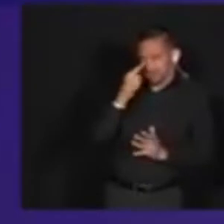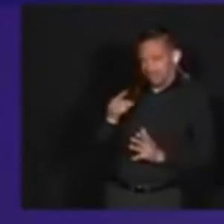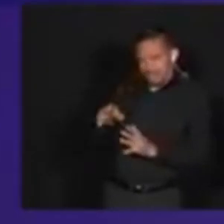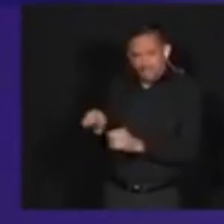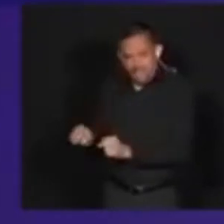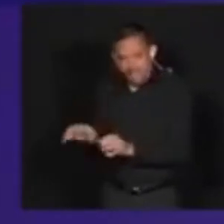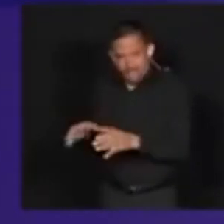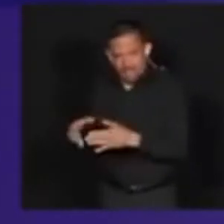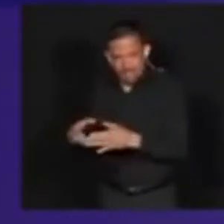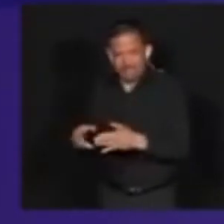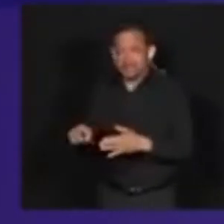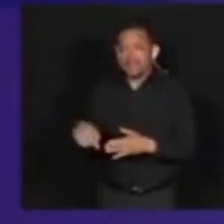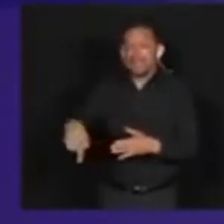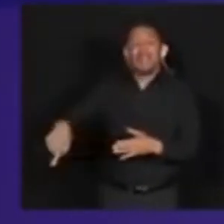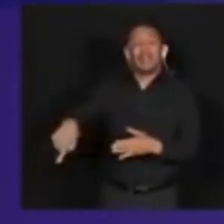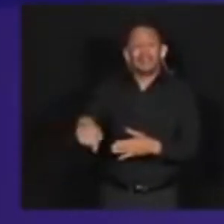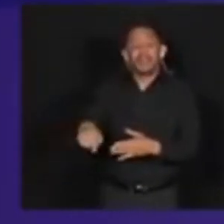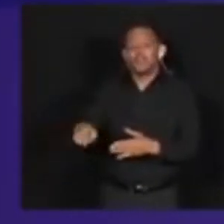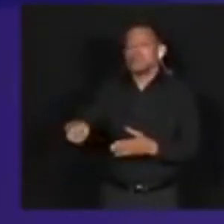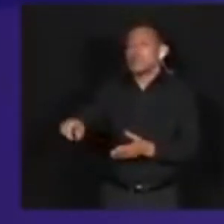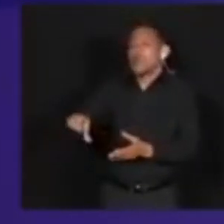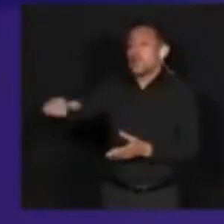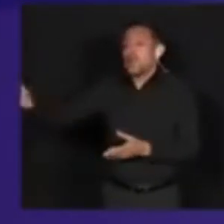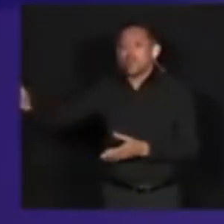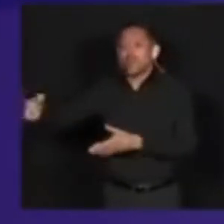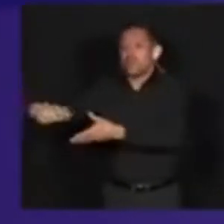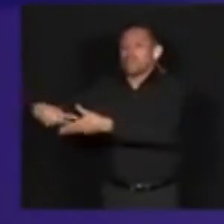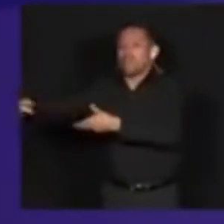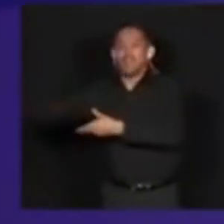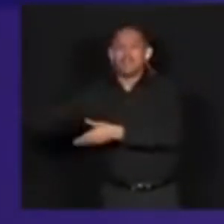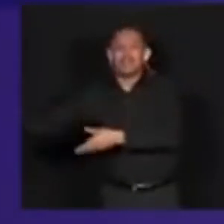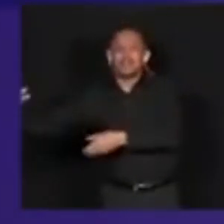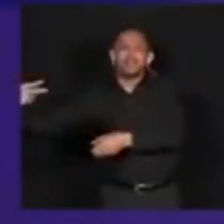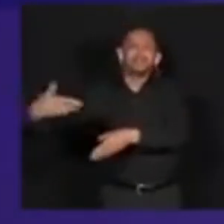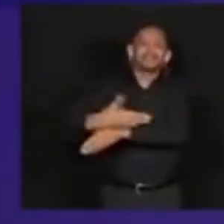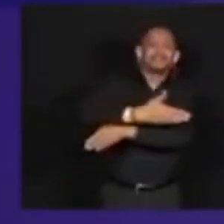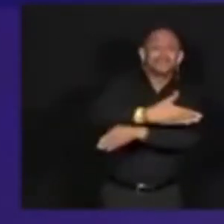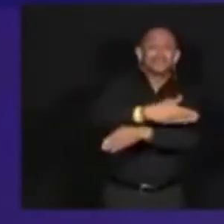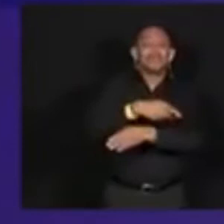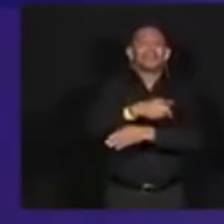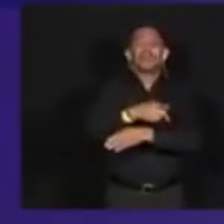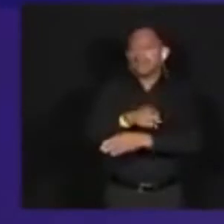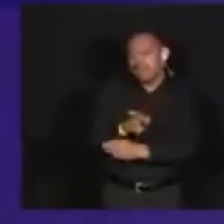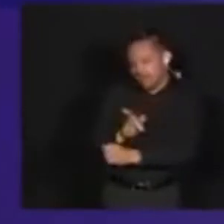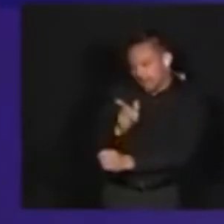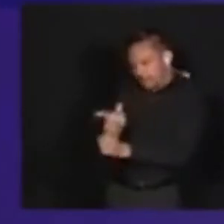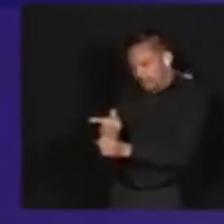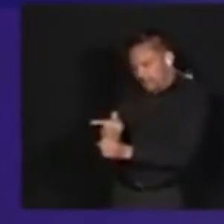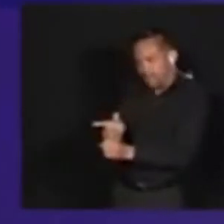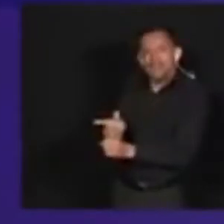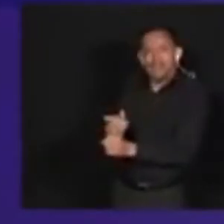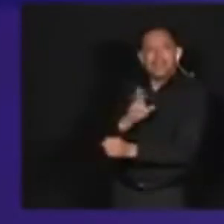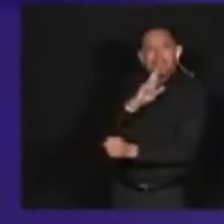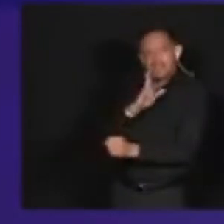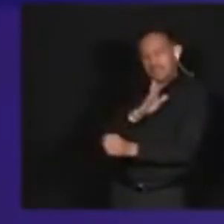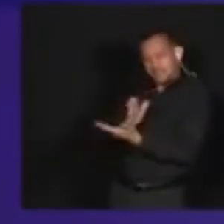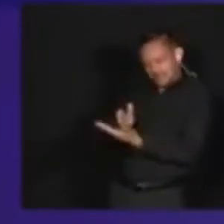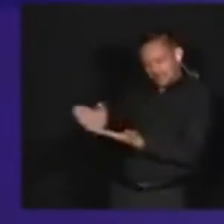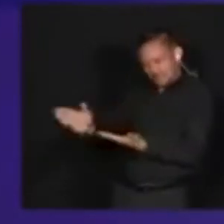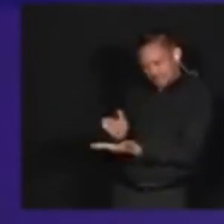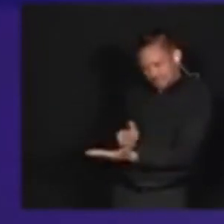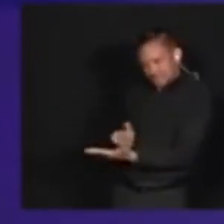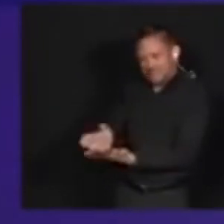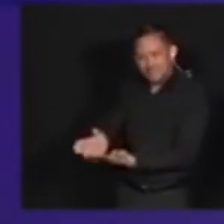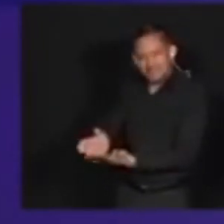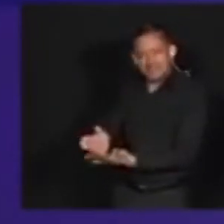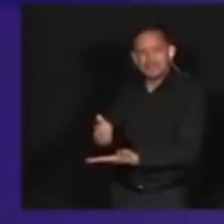de la acción de los agentes externos a la comunidad, fue la motivación para trabajar con comunidades de tal manera que